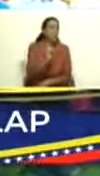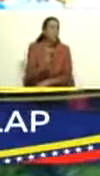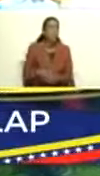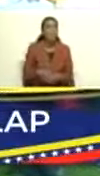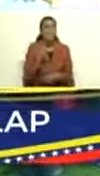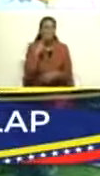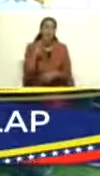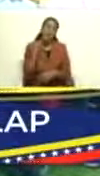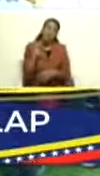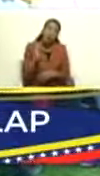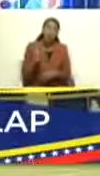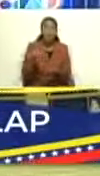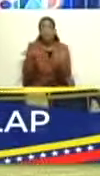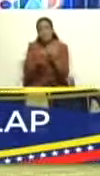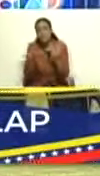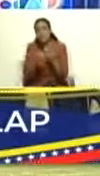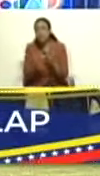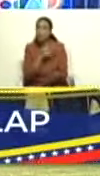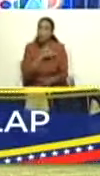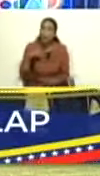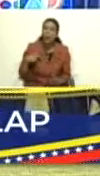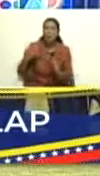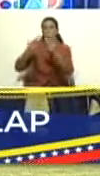Pero hubo gente, vecinos nuestros,